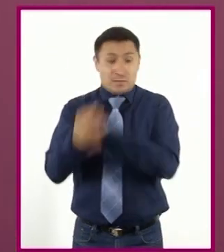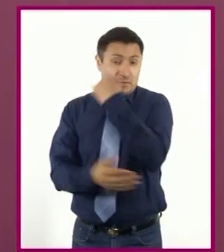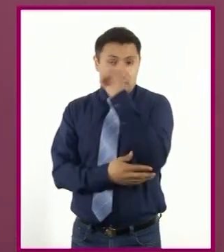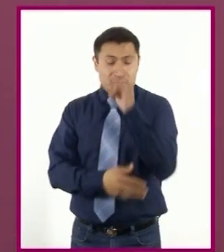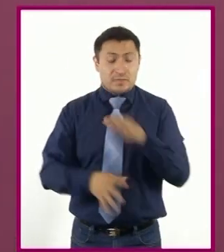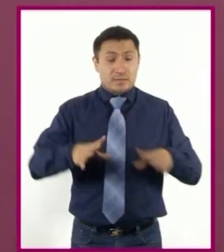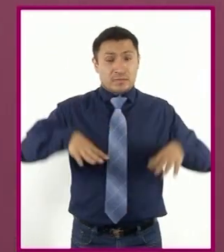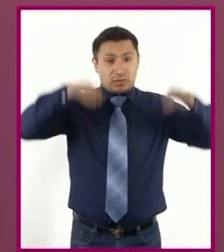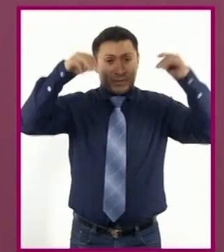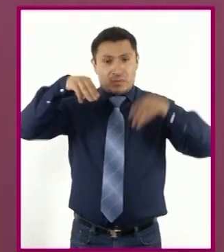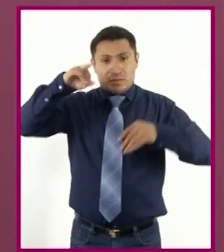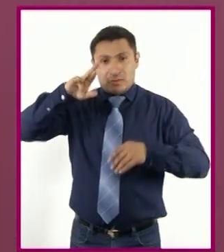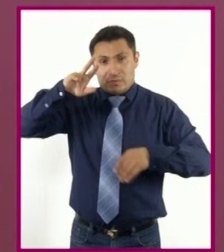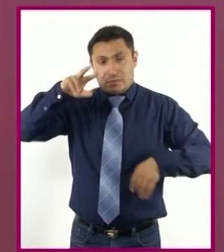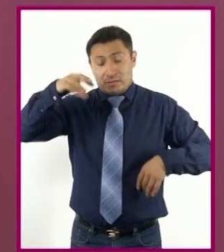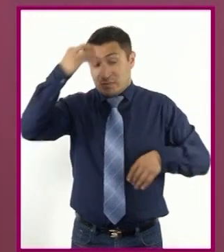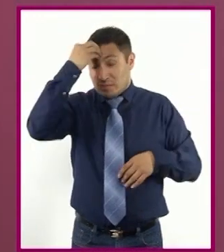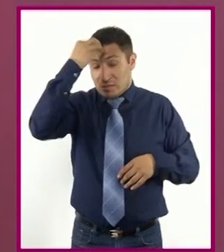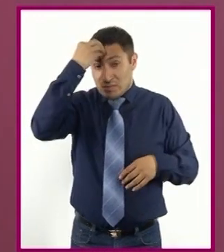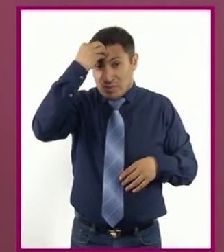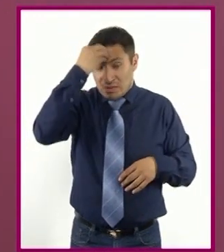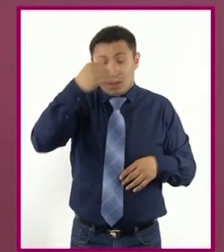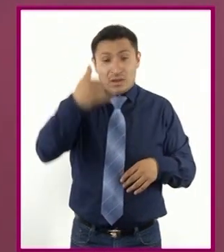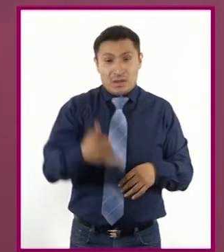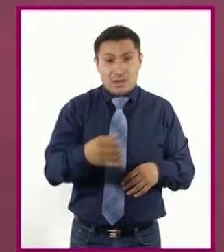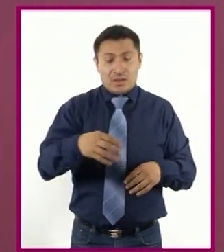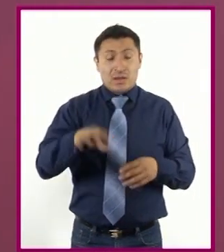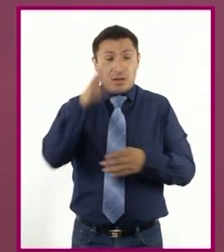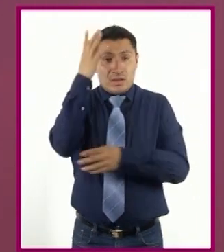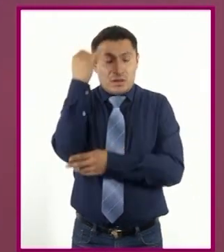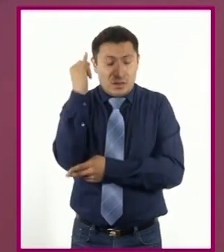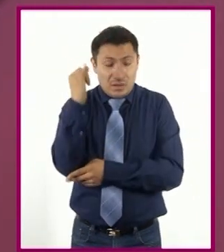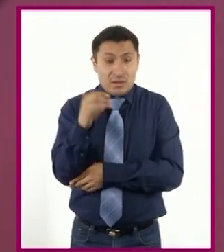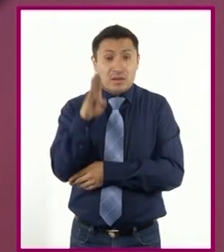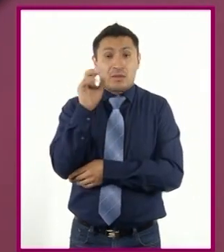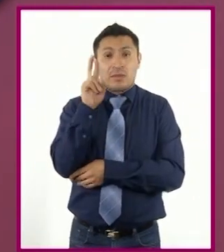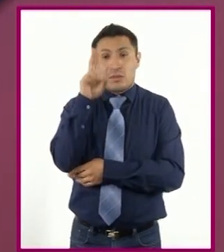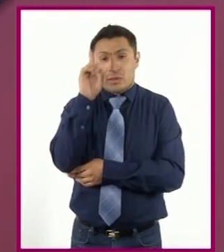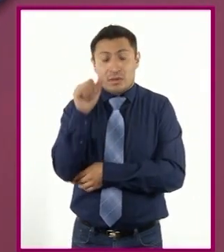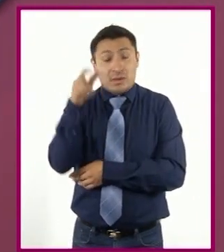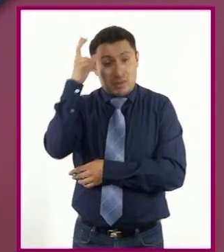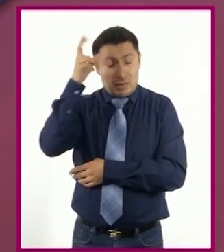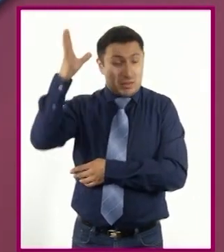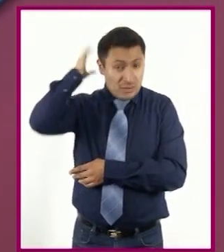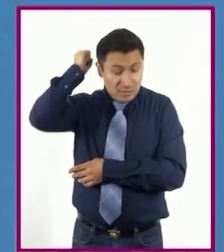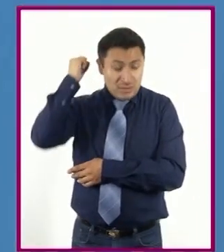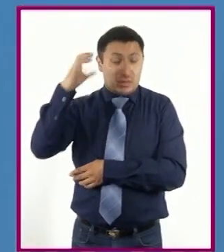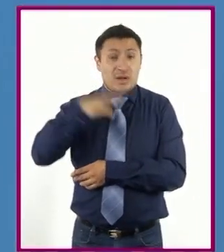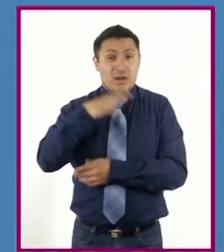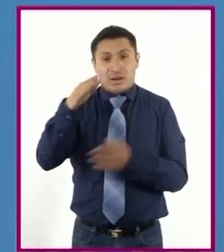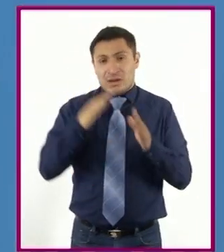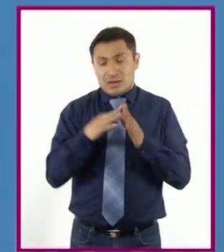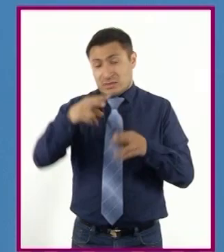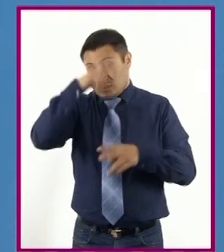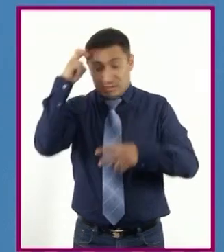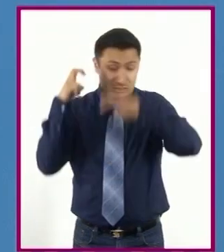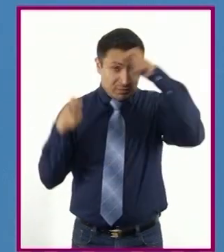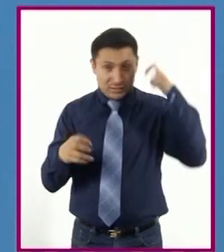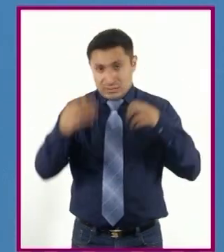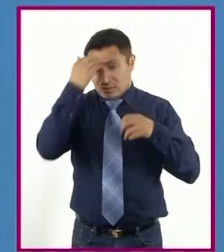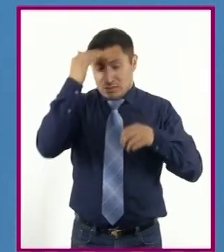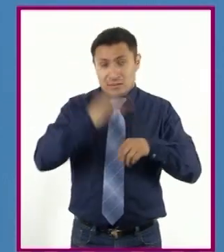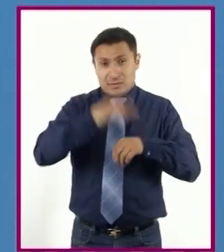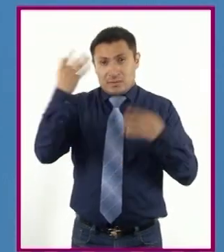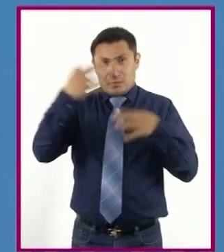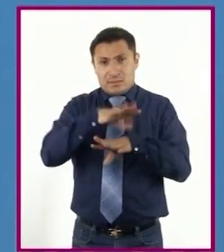de Miravalle, hoy Chapultepec, y el Jardín Borda, en Morelos, donde se ubicaba su casa de verano. Conozcamos más